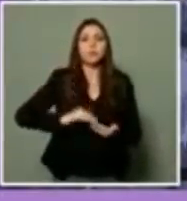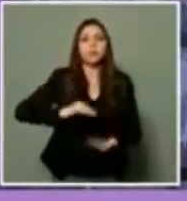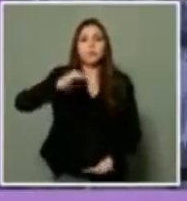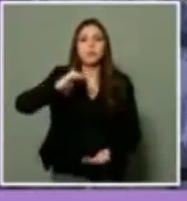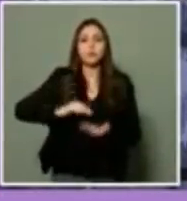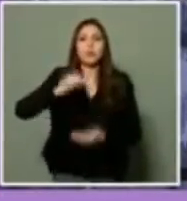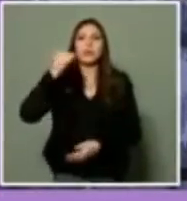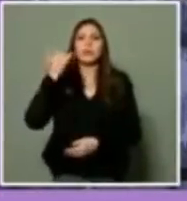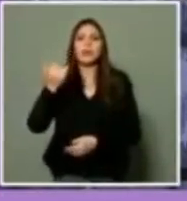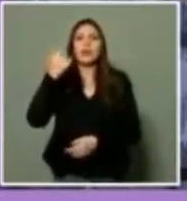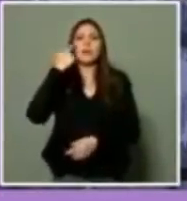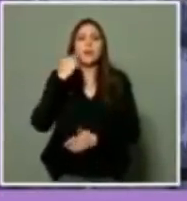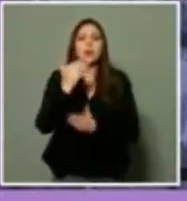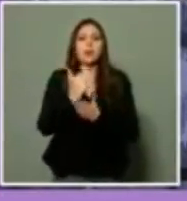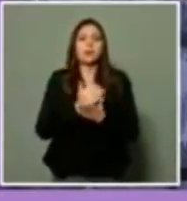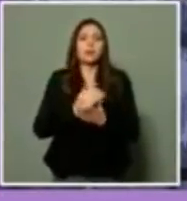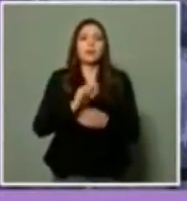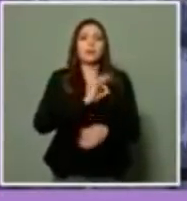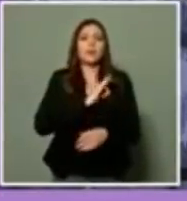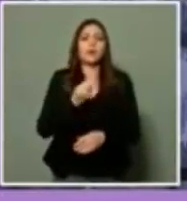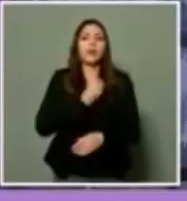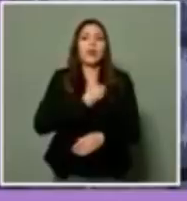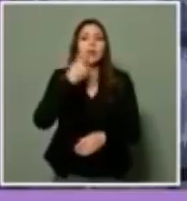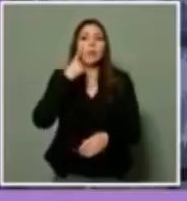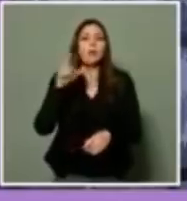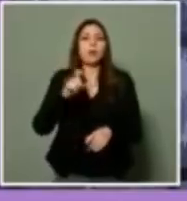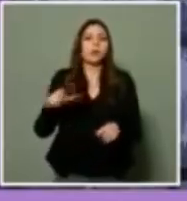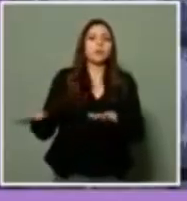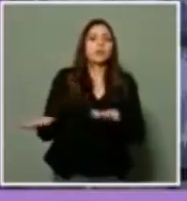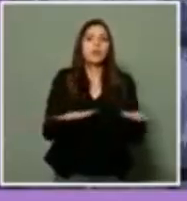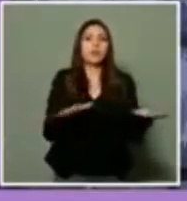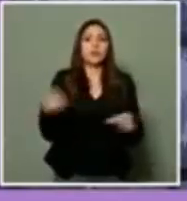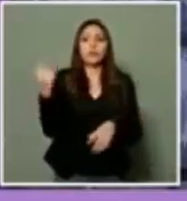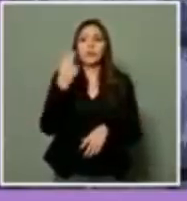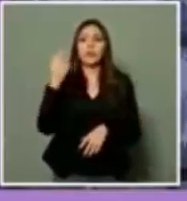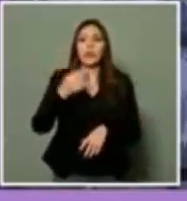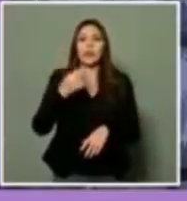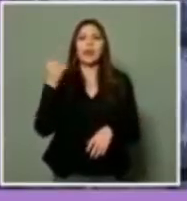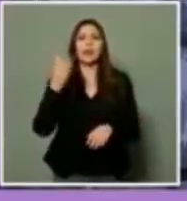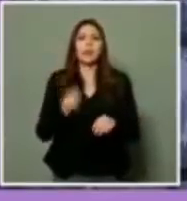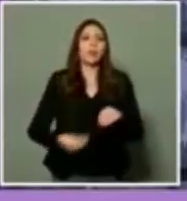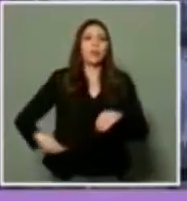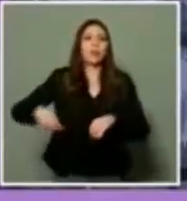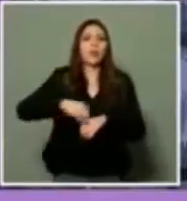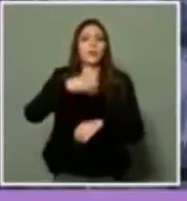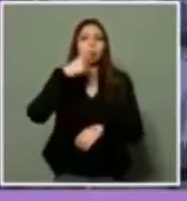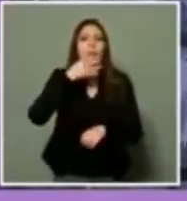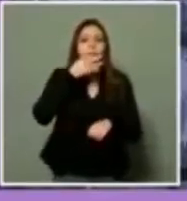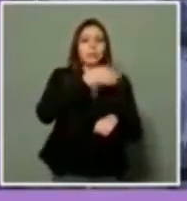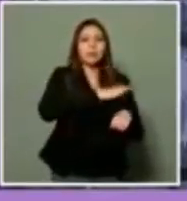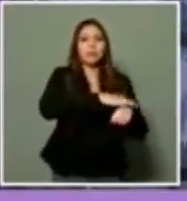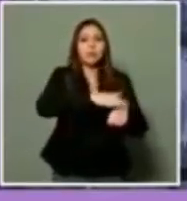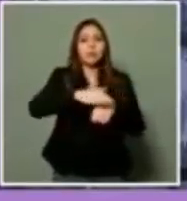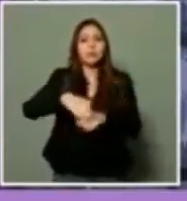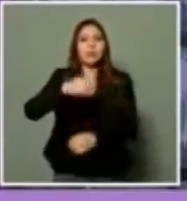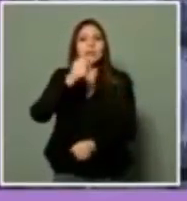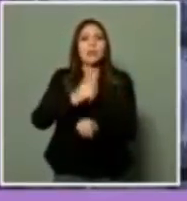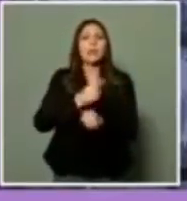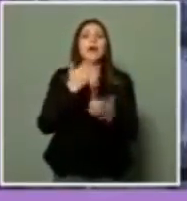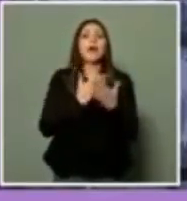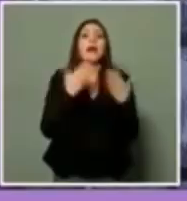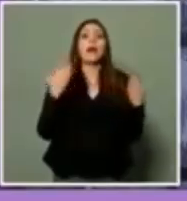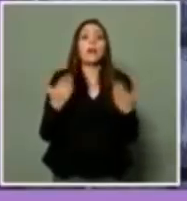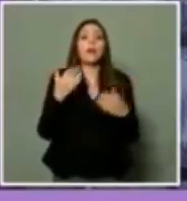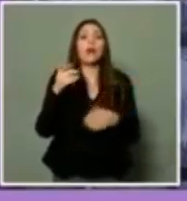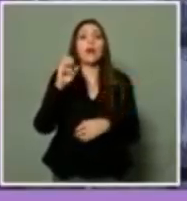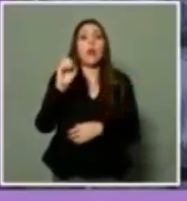a los sismos. Vamos a fortalecer el sistema de alertamiento temprano que es reconocido por la ONU. Y hoy